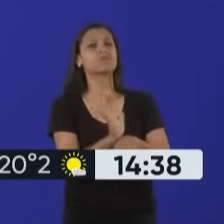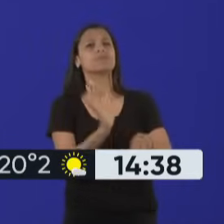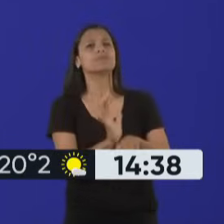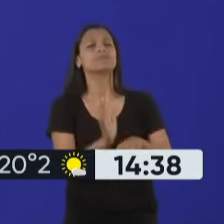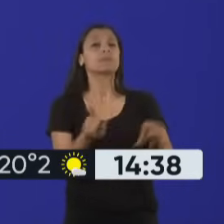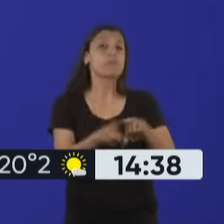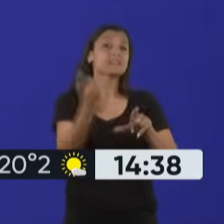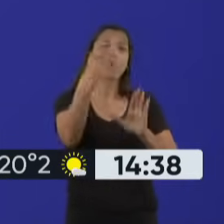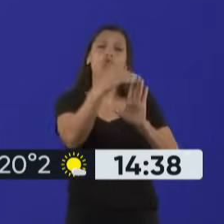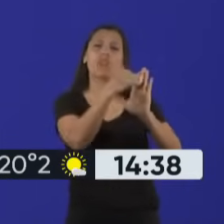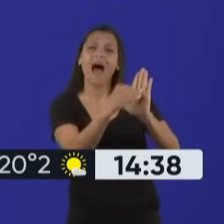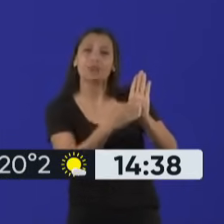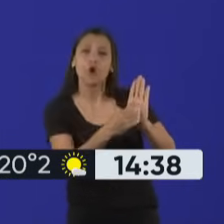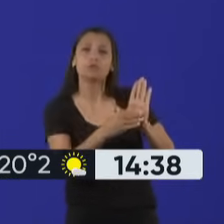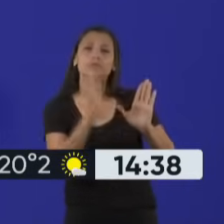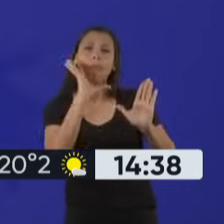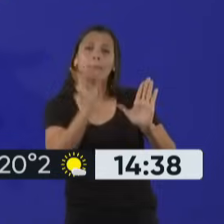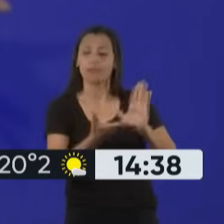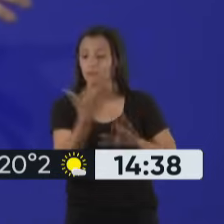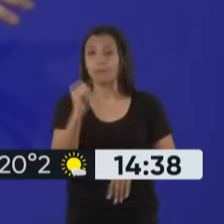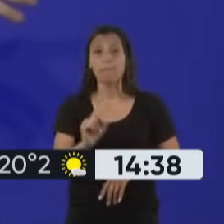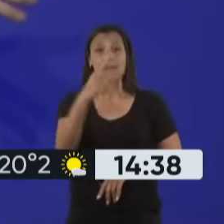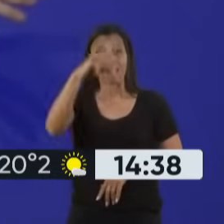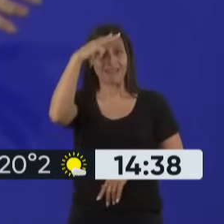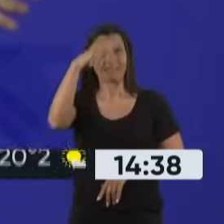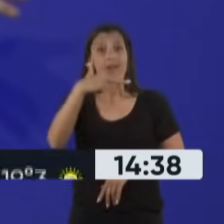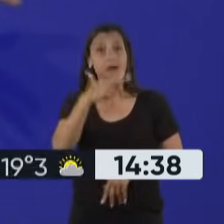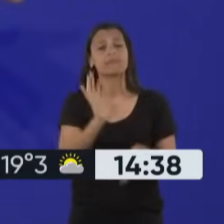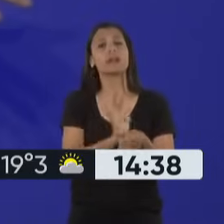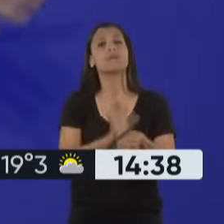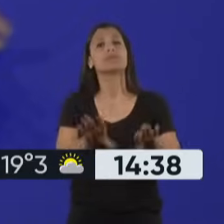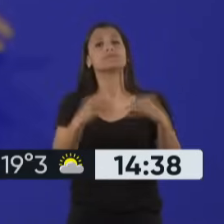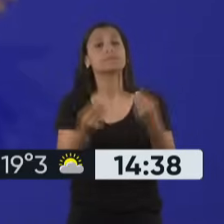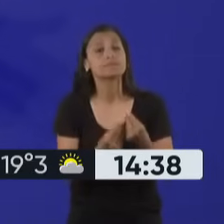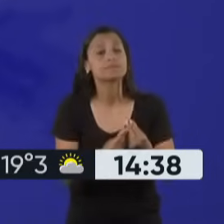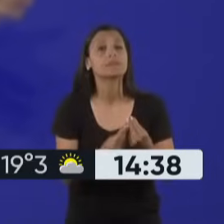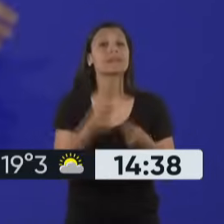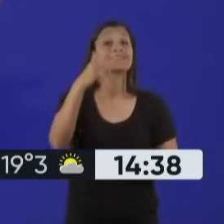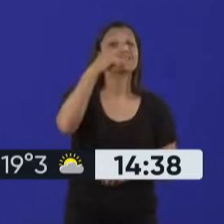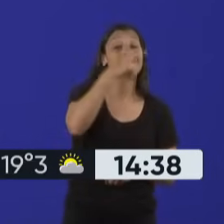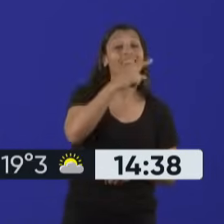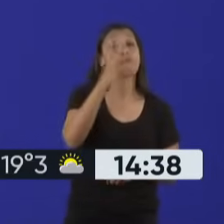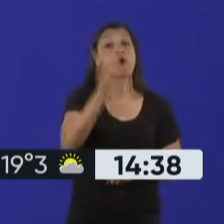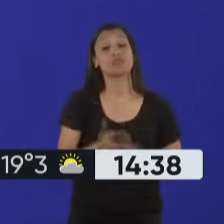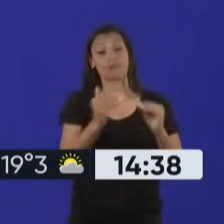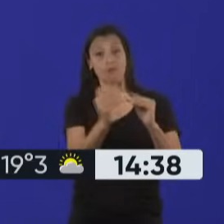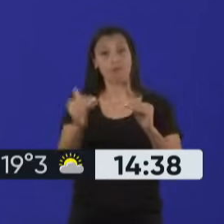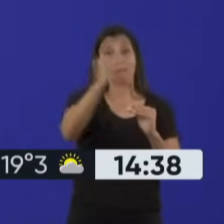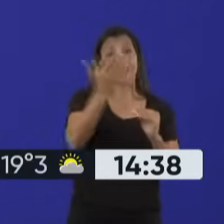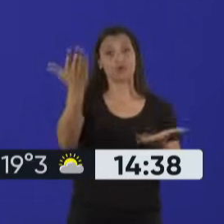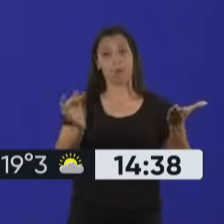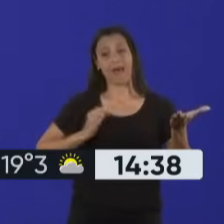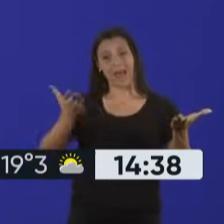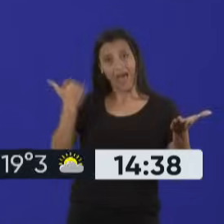observación del dato del primer trimestre, digamos, está 5,7 arriba respecto al año anterior y